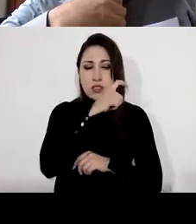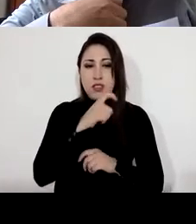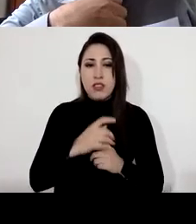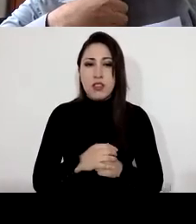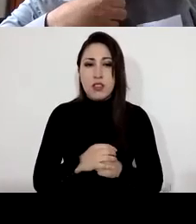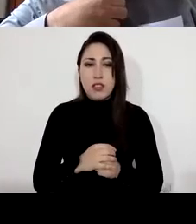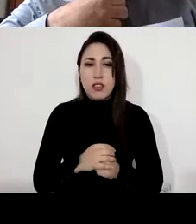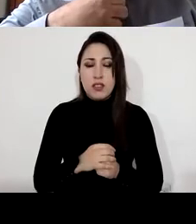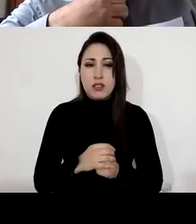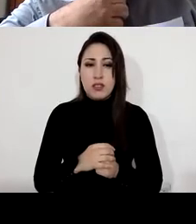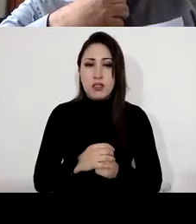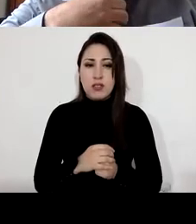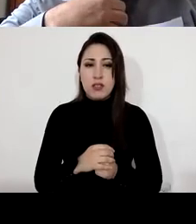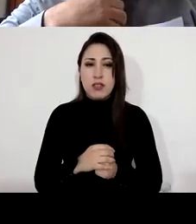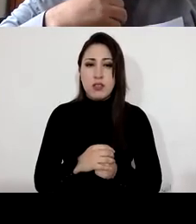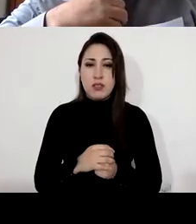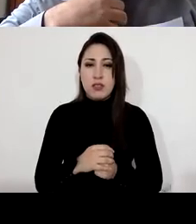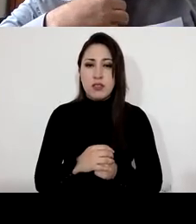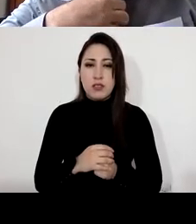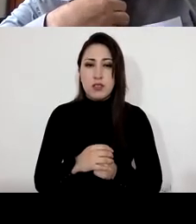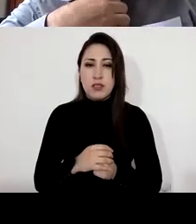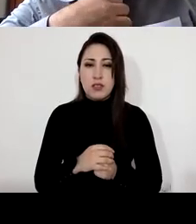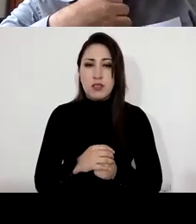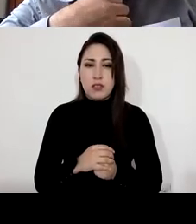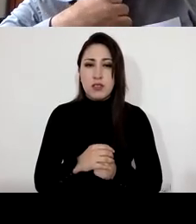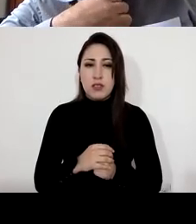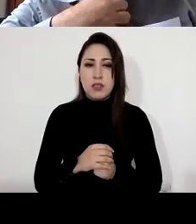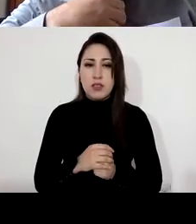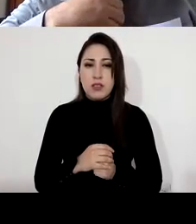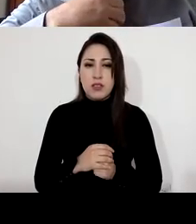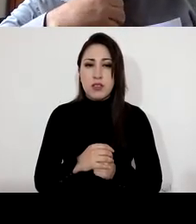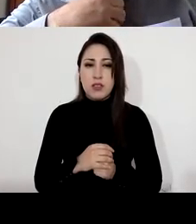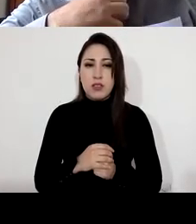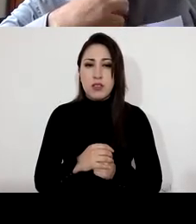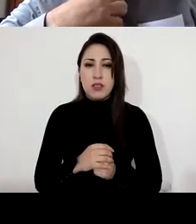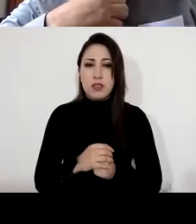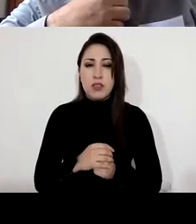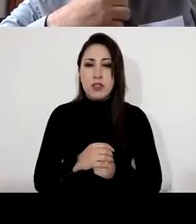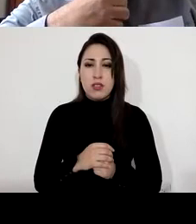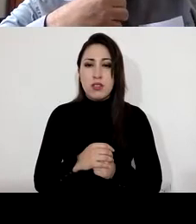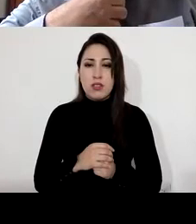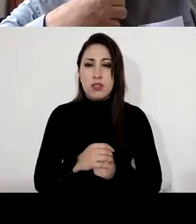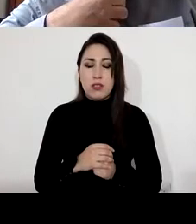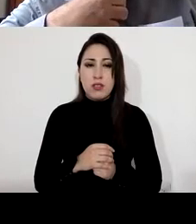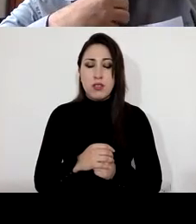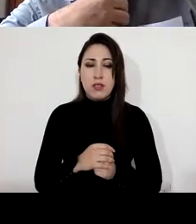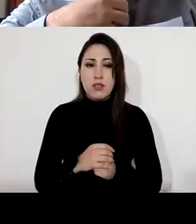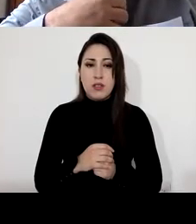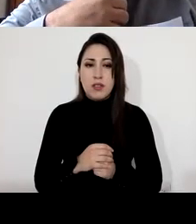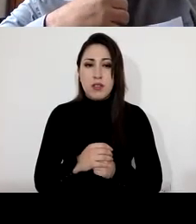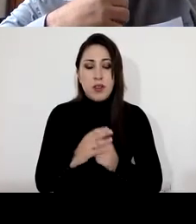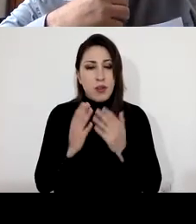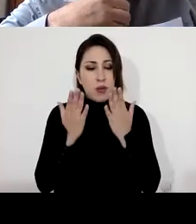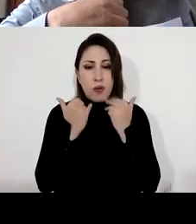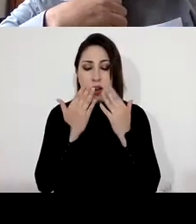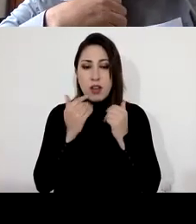Penales, puesto que al tratarse de un Código Nacional, no hay ningún procedimiento para incorporarlo